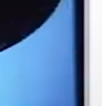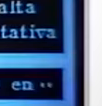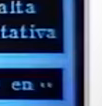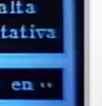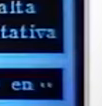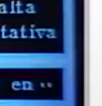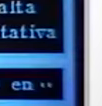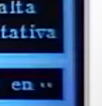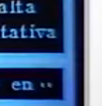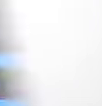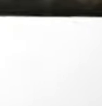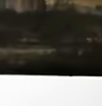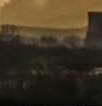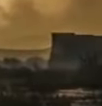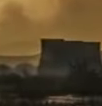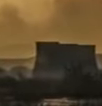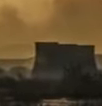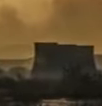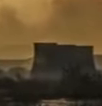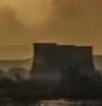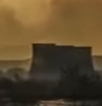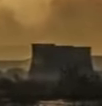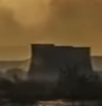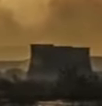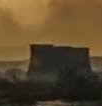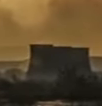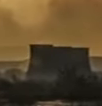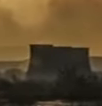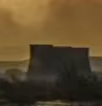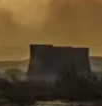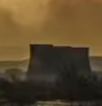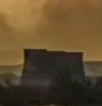48 pacientes en menos de un minuto. En menos de un minuto.